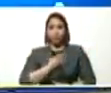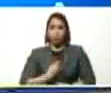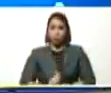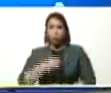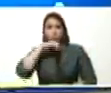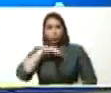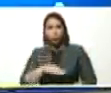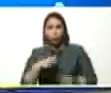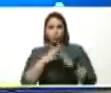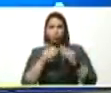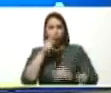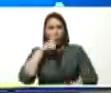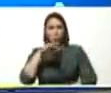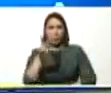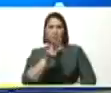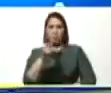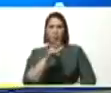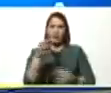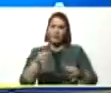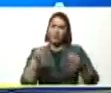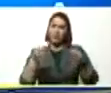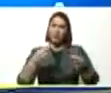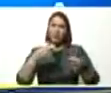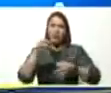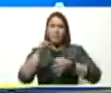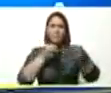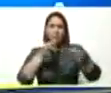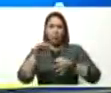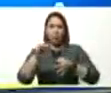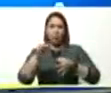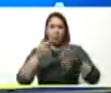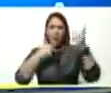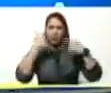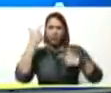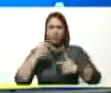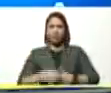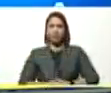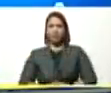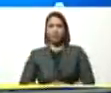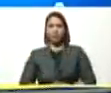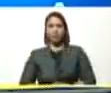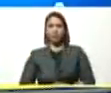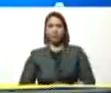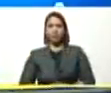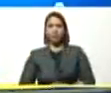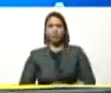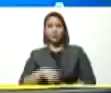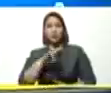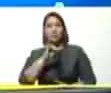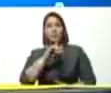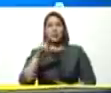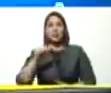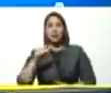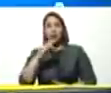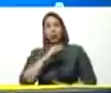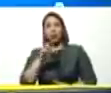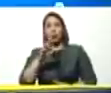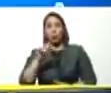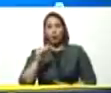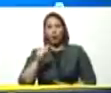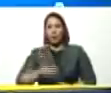los venezolanos, como siempre nos explicó el comandante Chávez, Villa de Cura fue muy importante en el